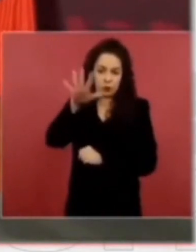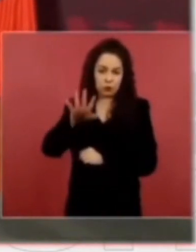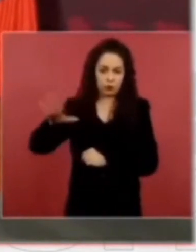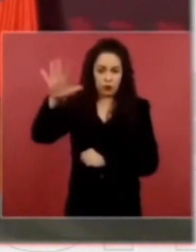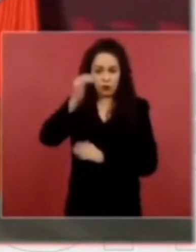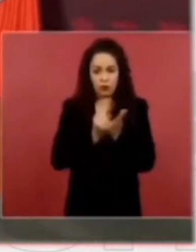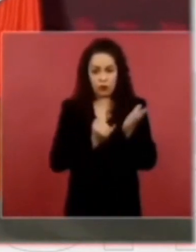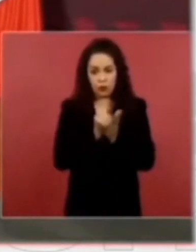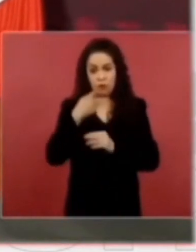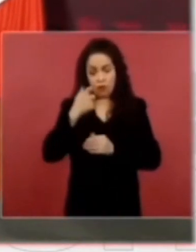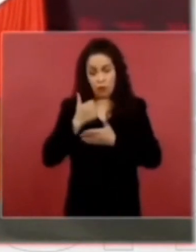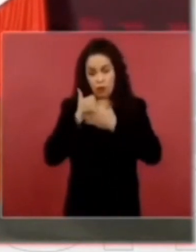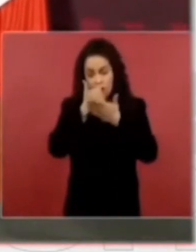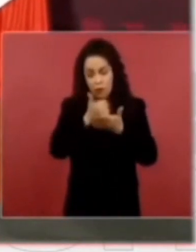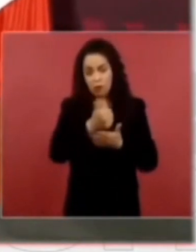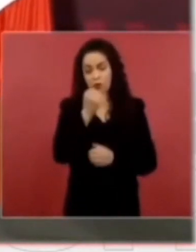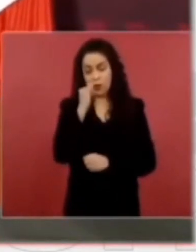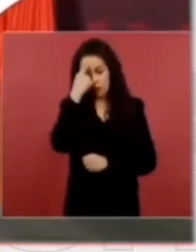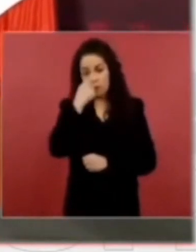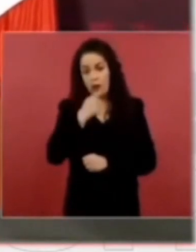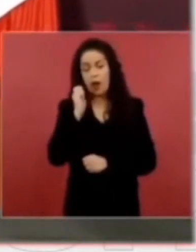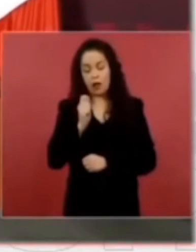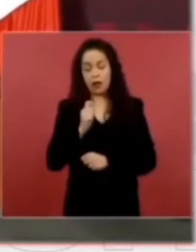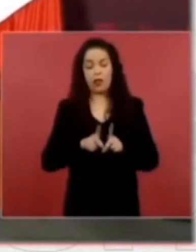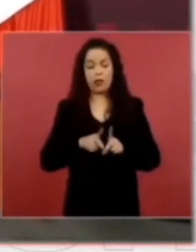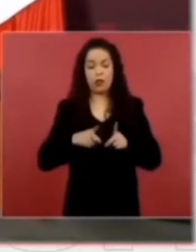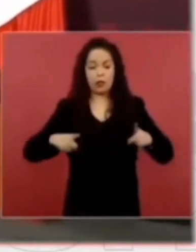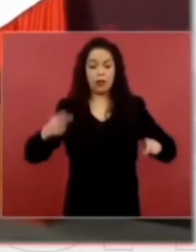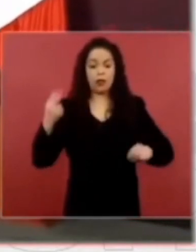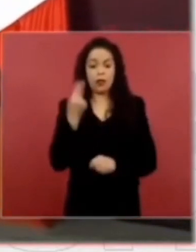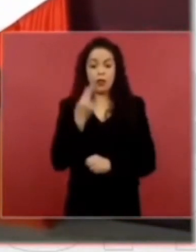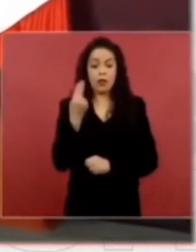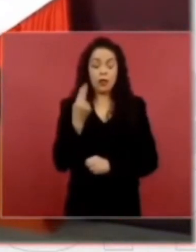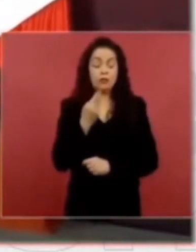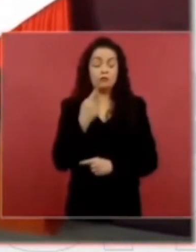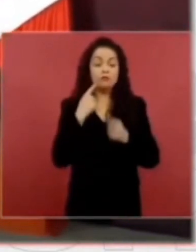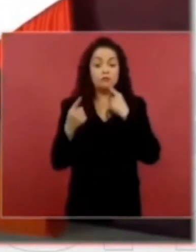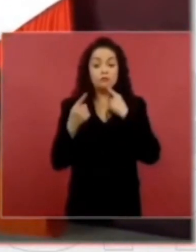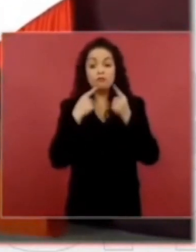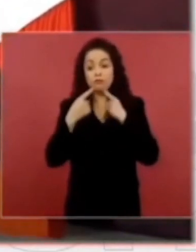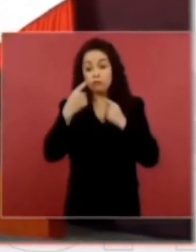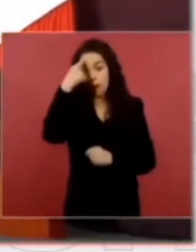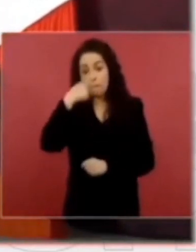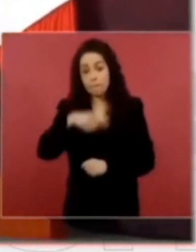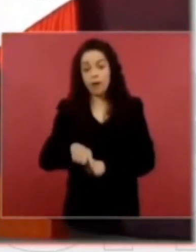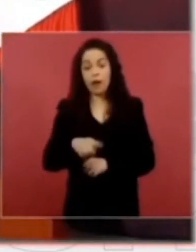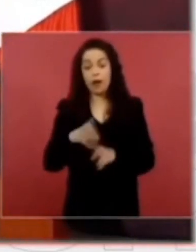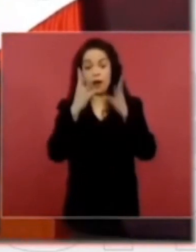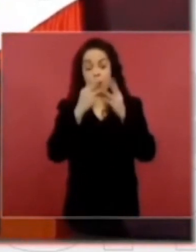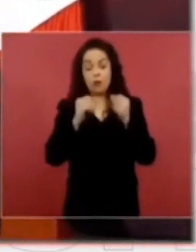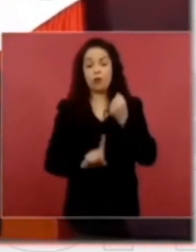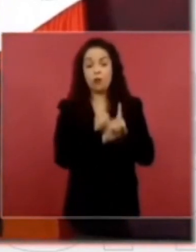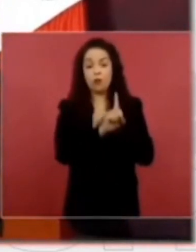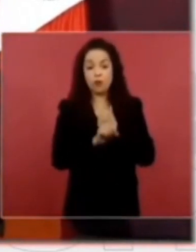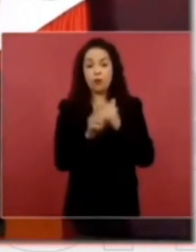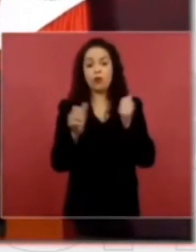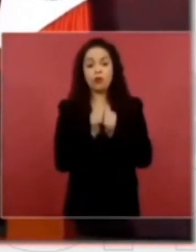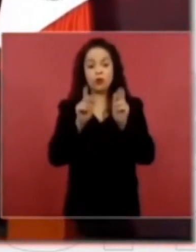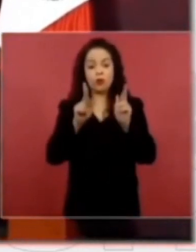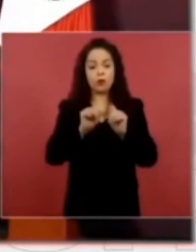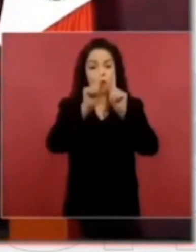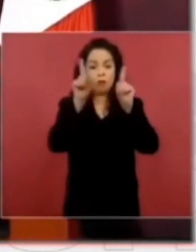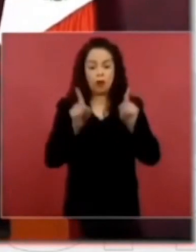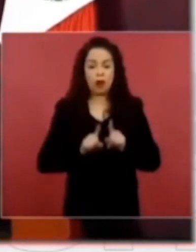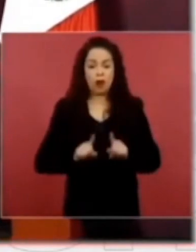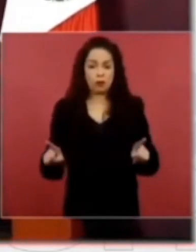cooperación para el desarrollo, solución pacífica de las controversias. Esa